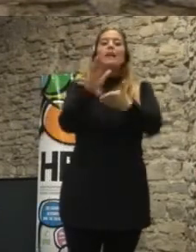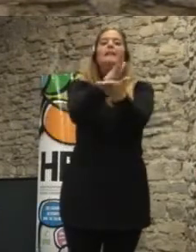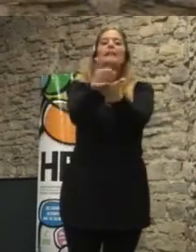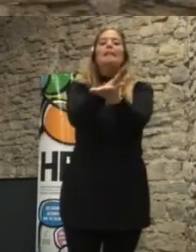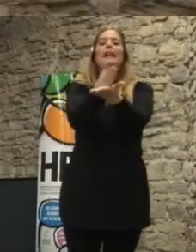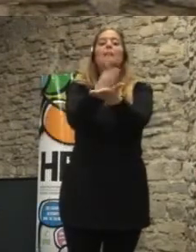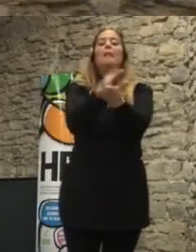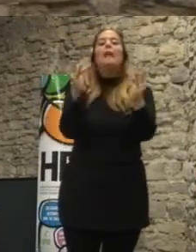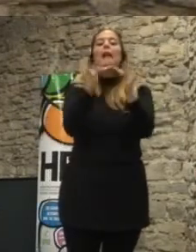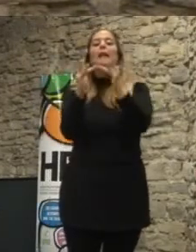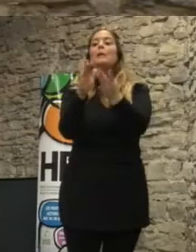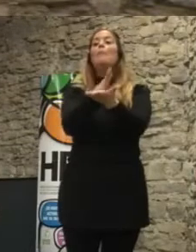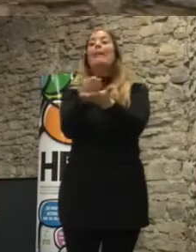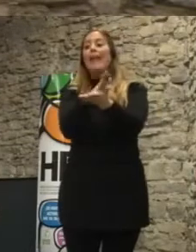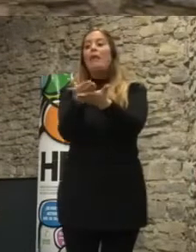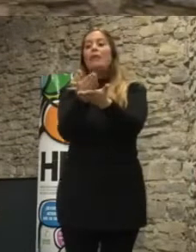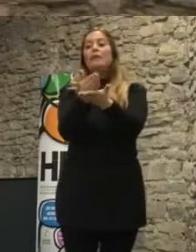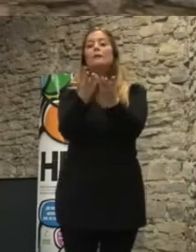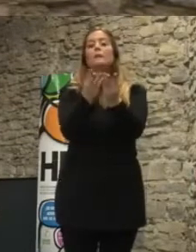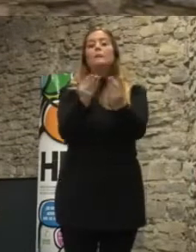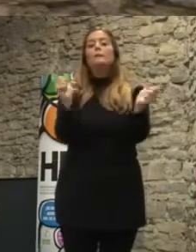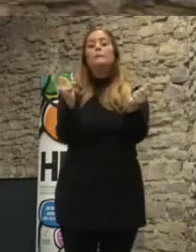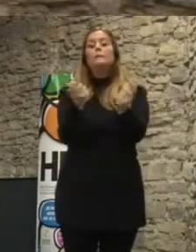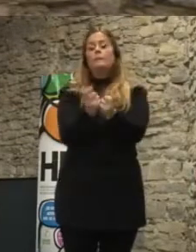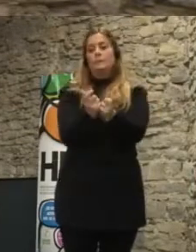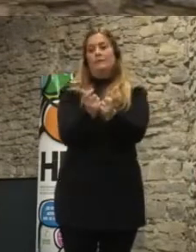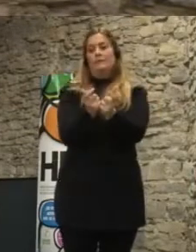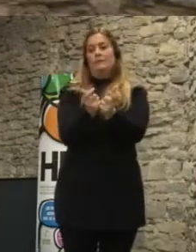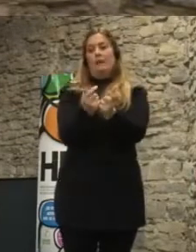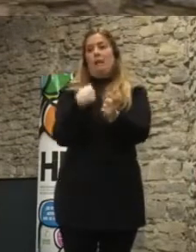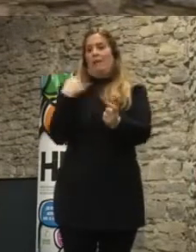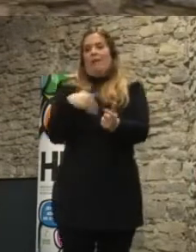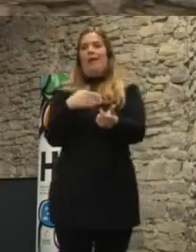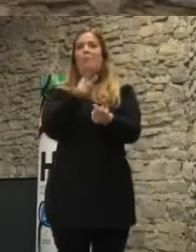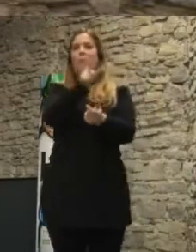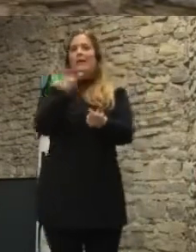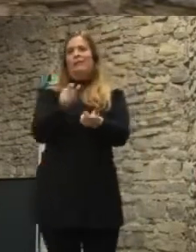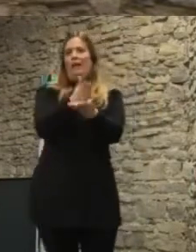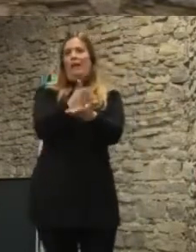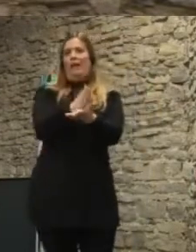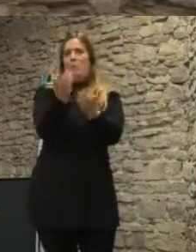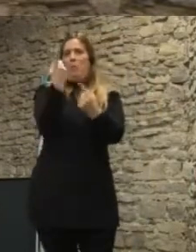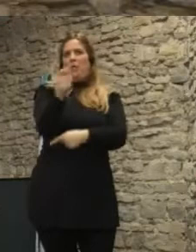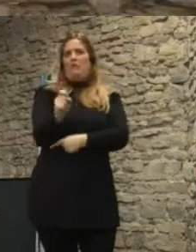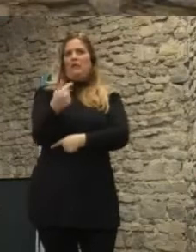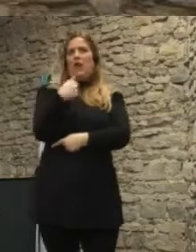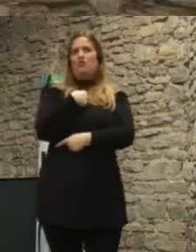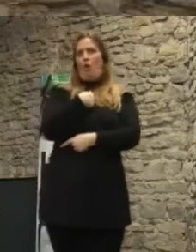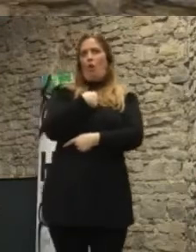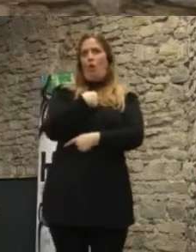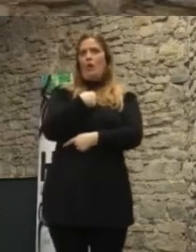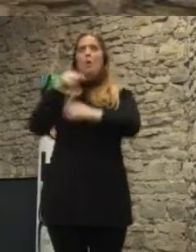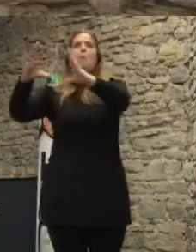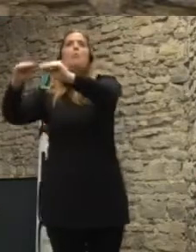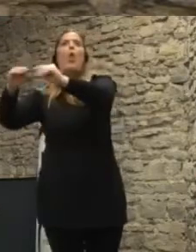Está acabando con los mediadores. Ya no necesito intermediarios entre yo y el